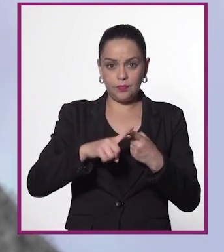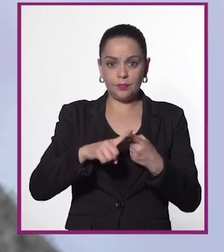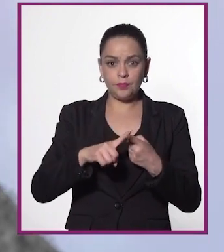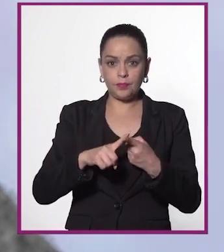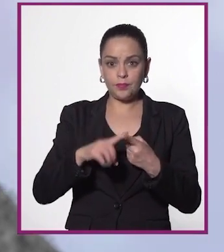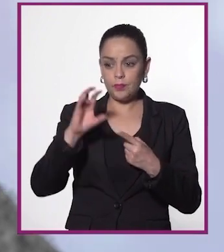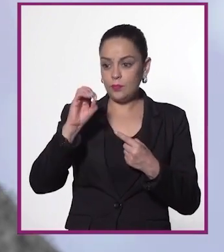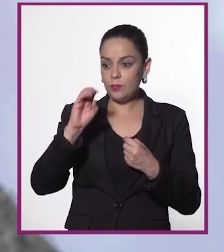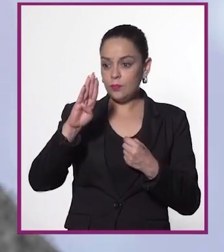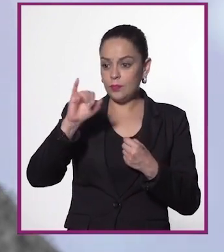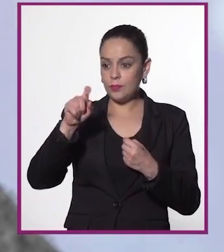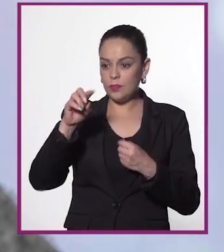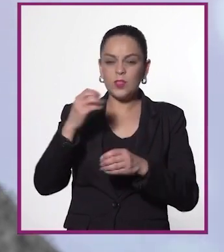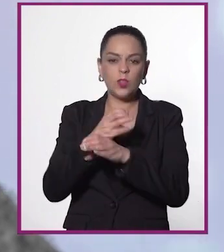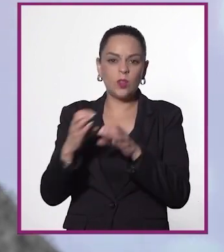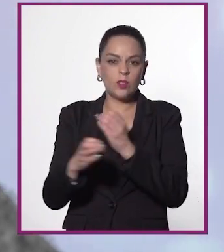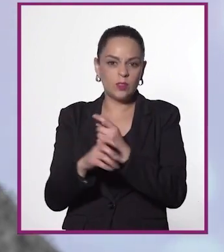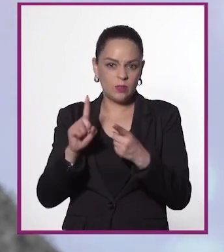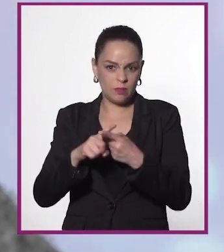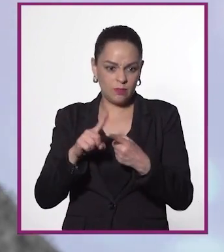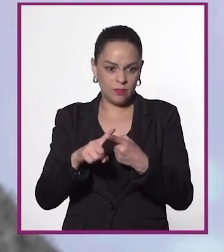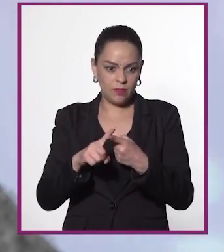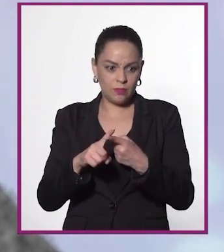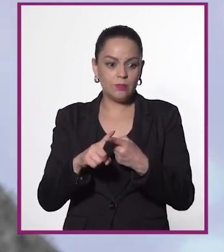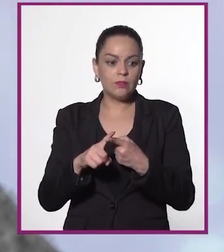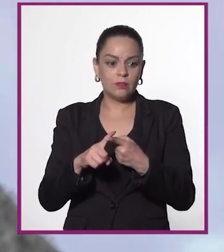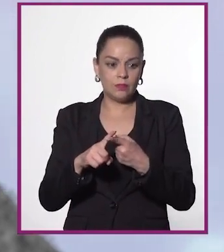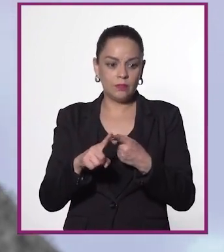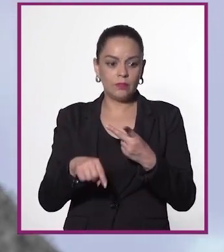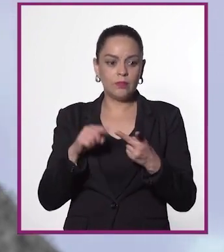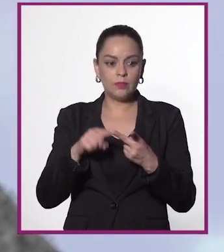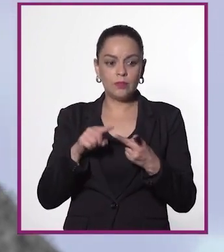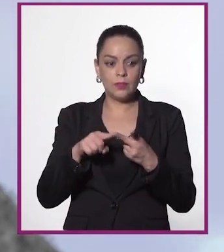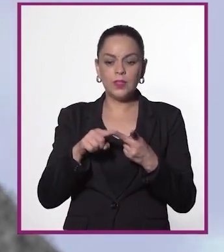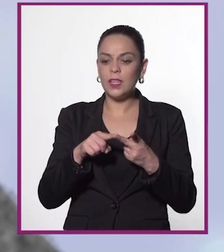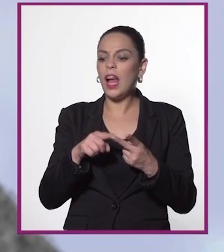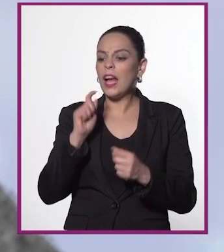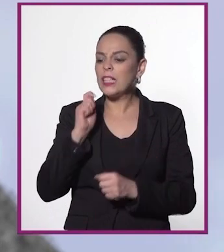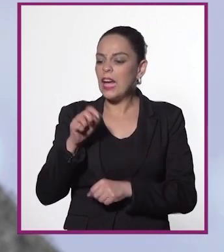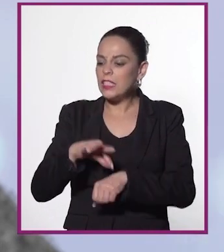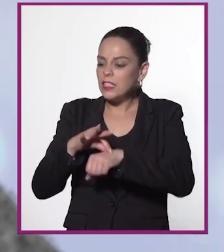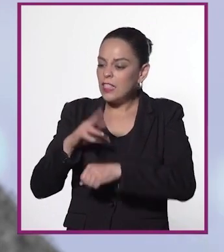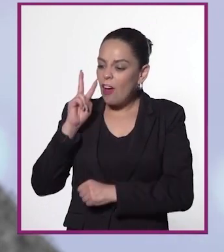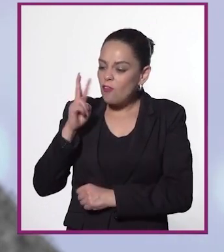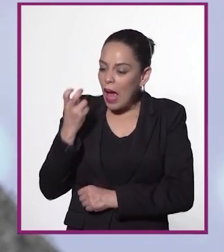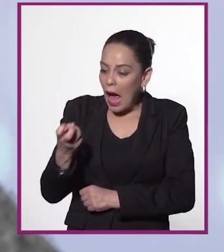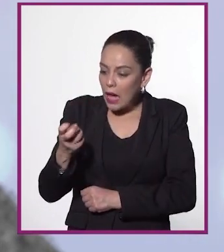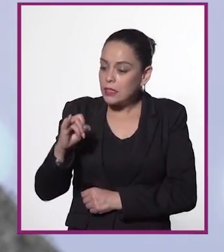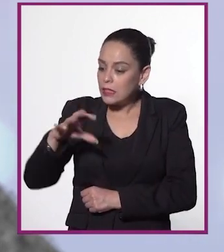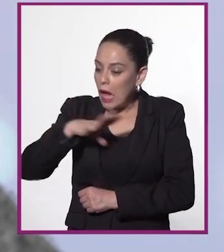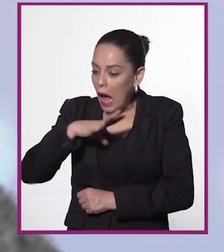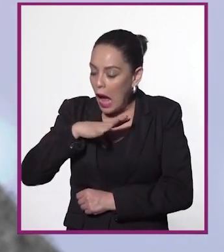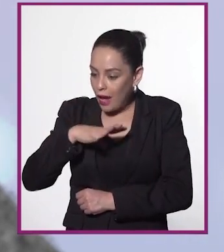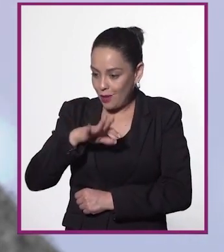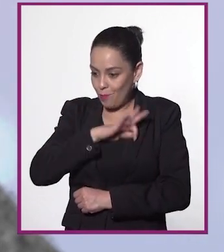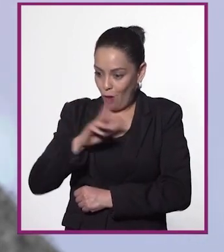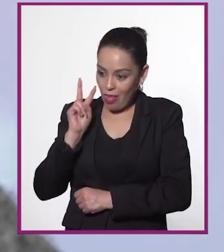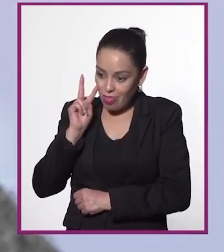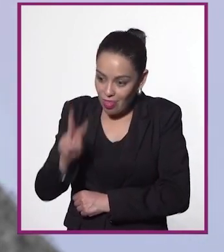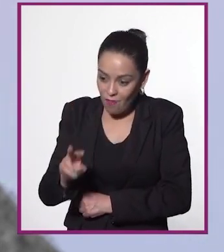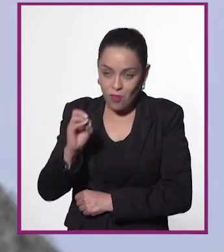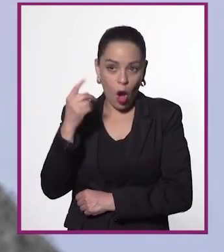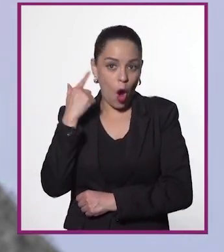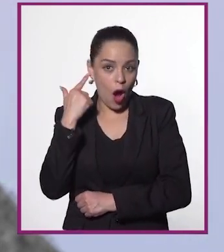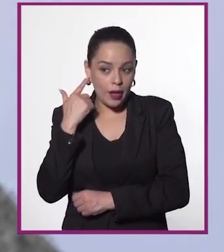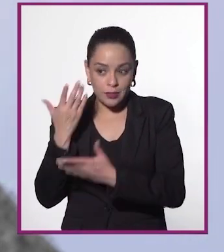el objeto, que es la manifestación física de lo que se habla, lo que existe y podemos ver o